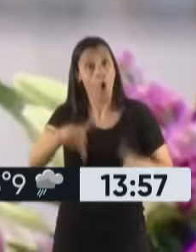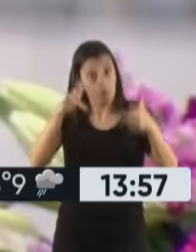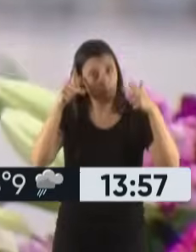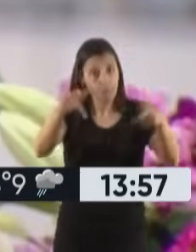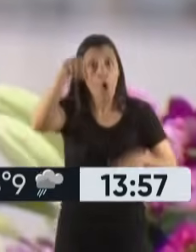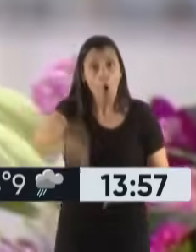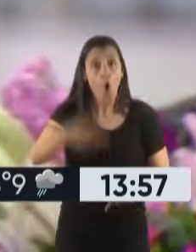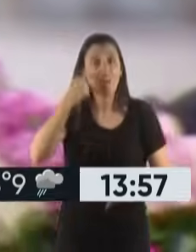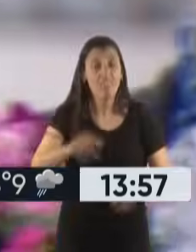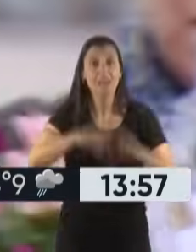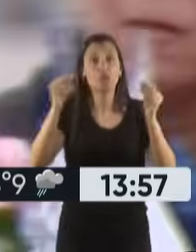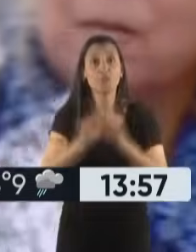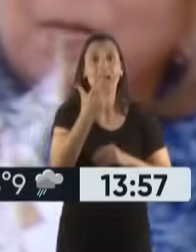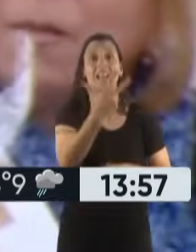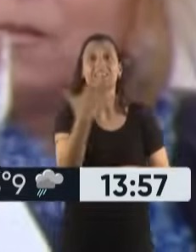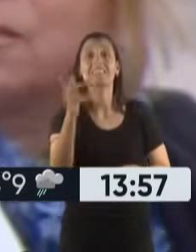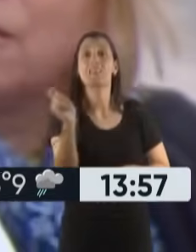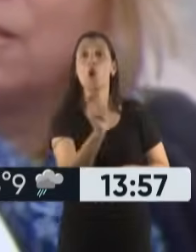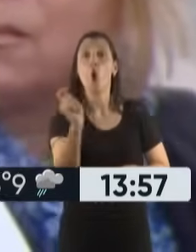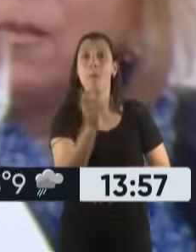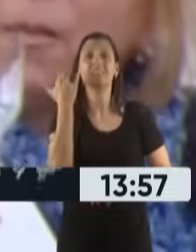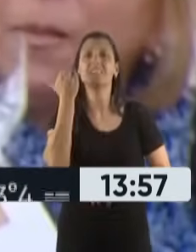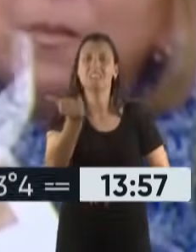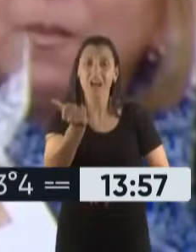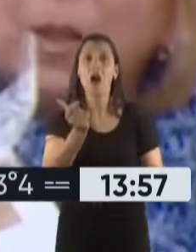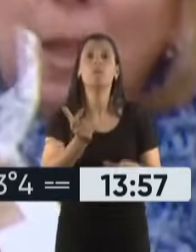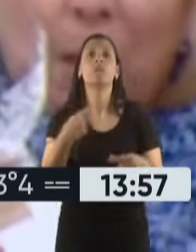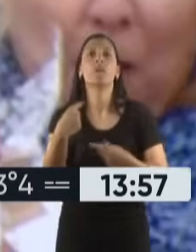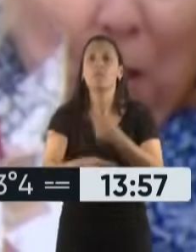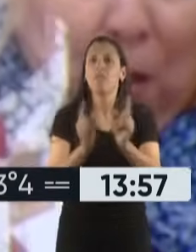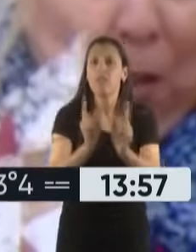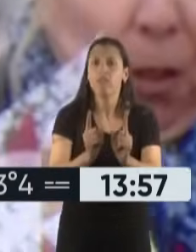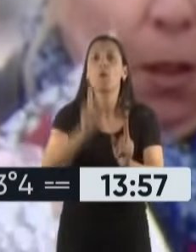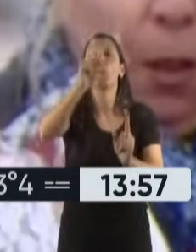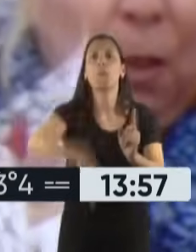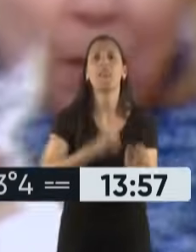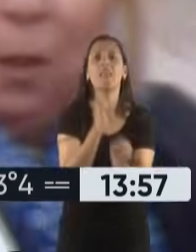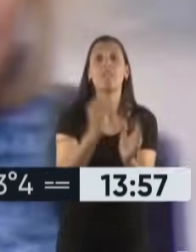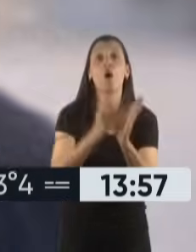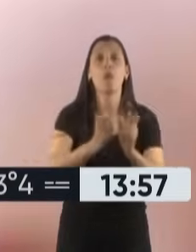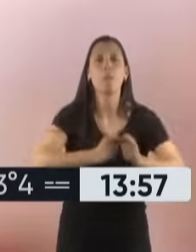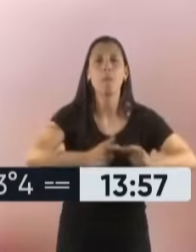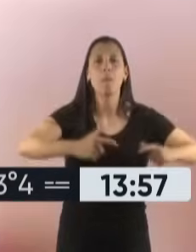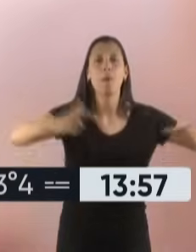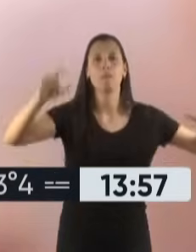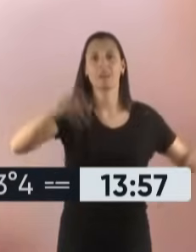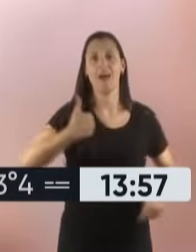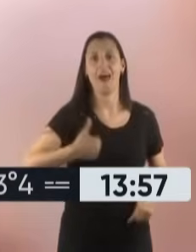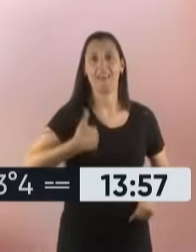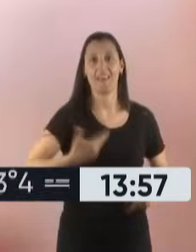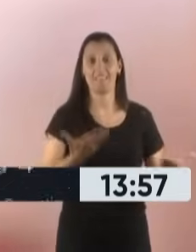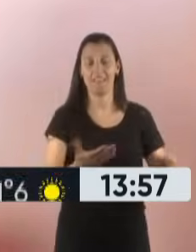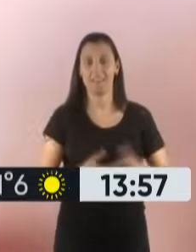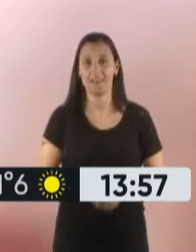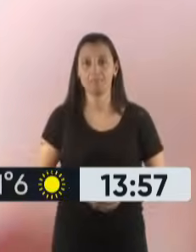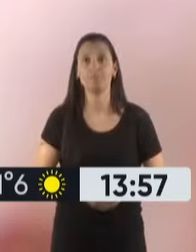que hoy llevamos 35 meses consecutivos de aumento del empleo registrado en Argentina.